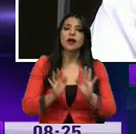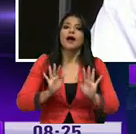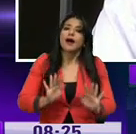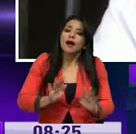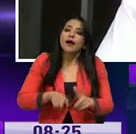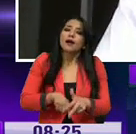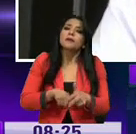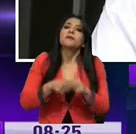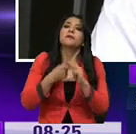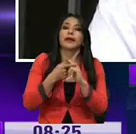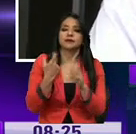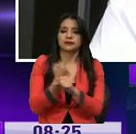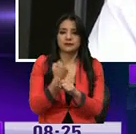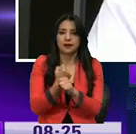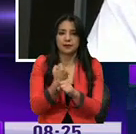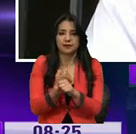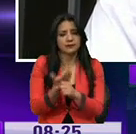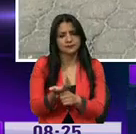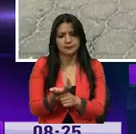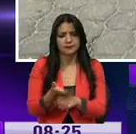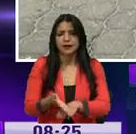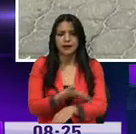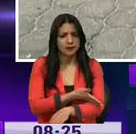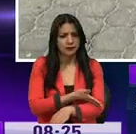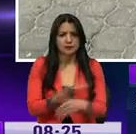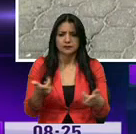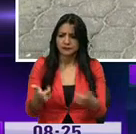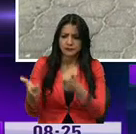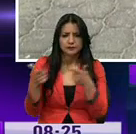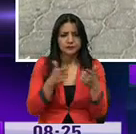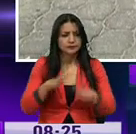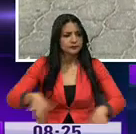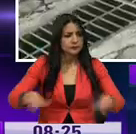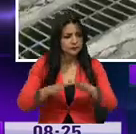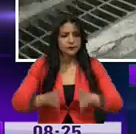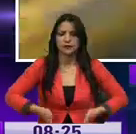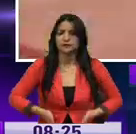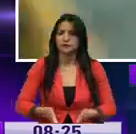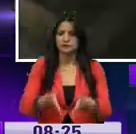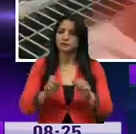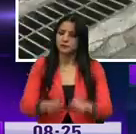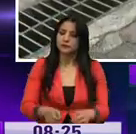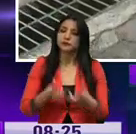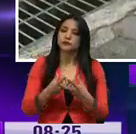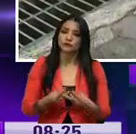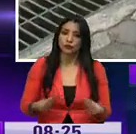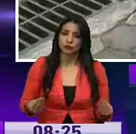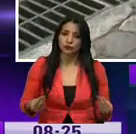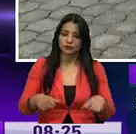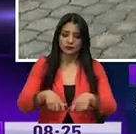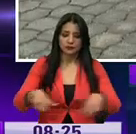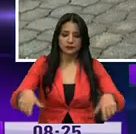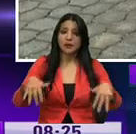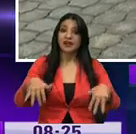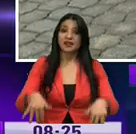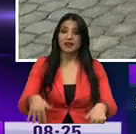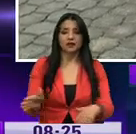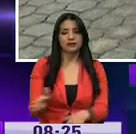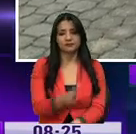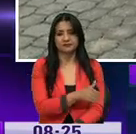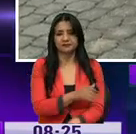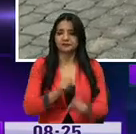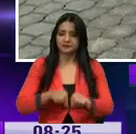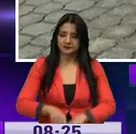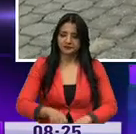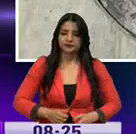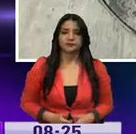ahí inmediatamente se hacen la obra. Sino que hay que estar vigilantes para que esto no pase y encontrar alternativas a las famosas rejillas que son un dolor de